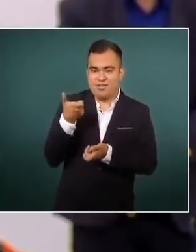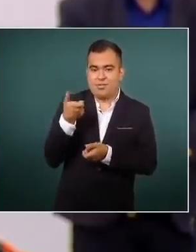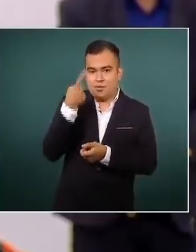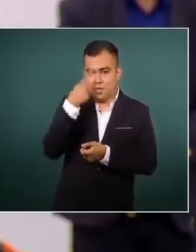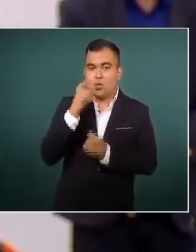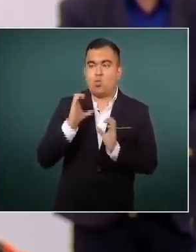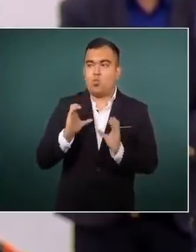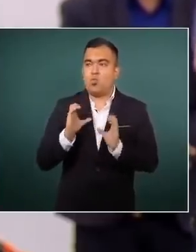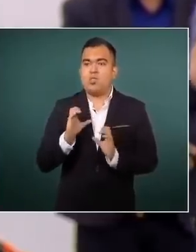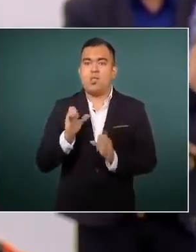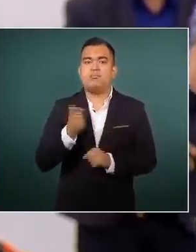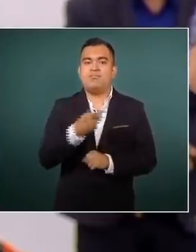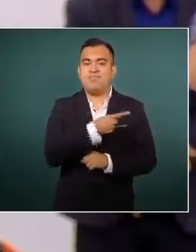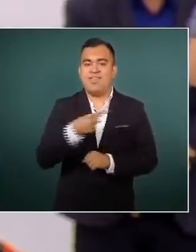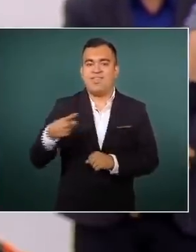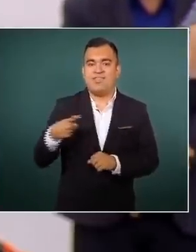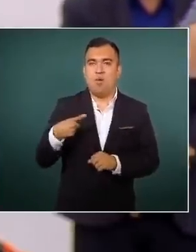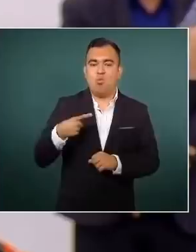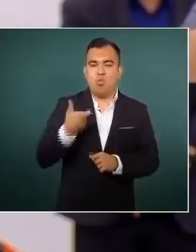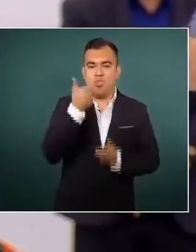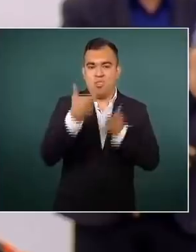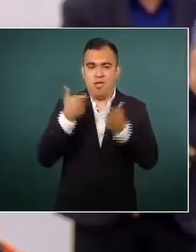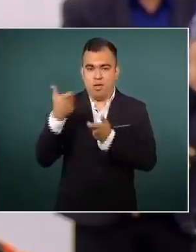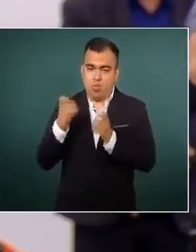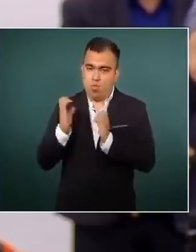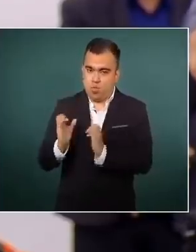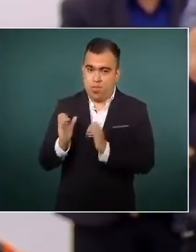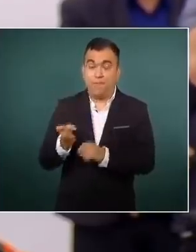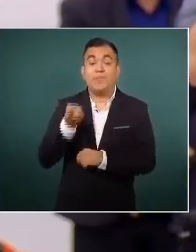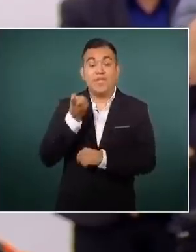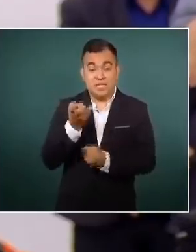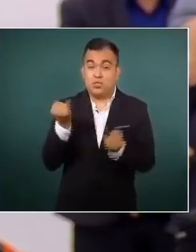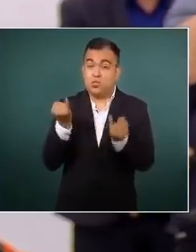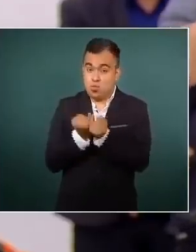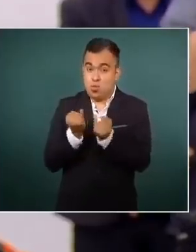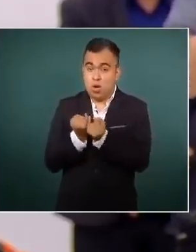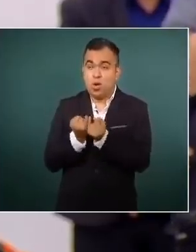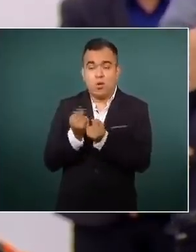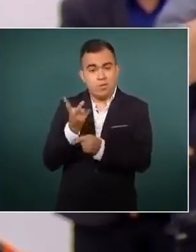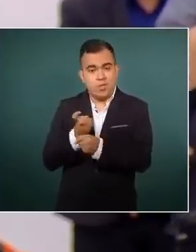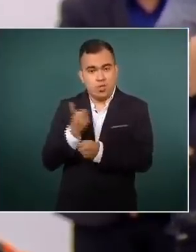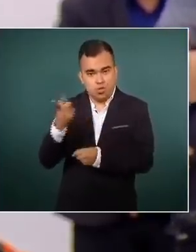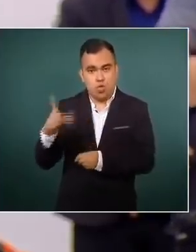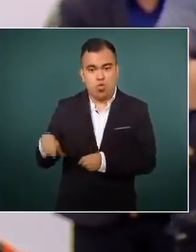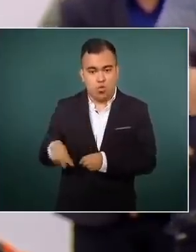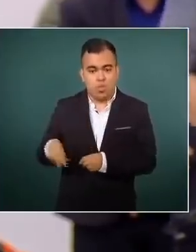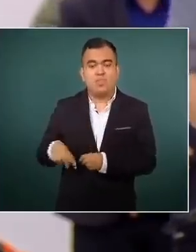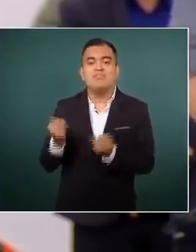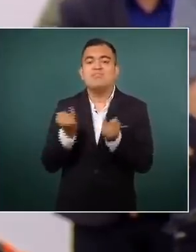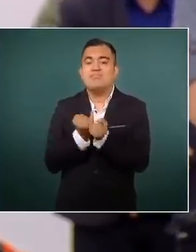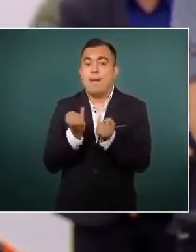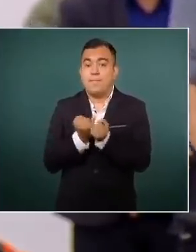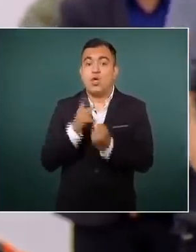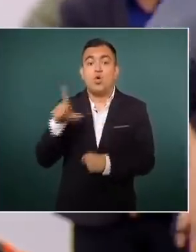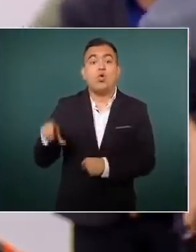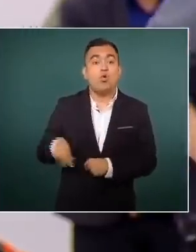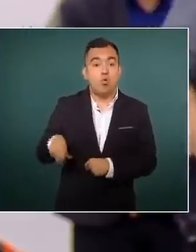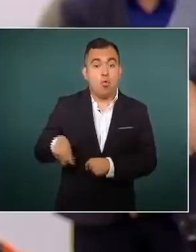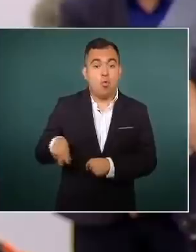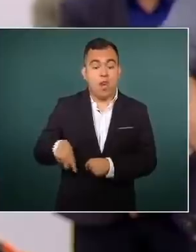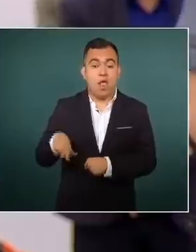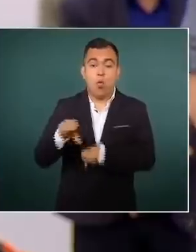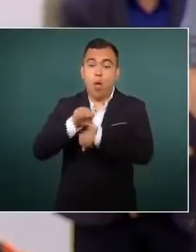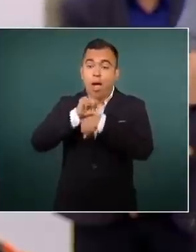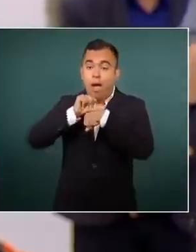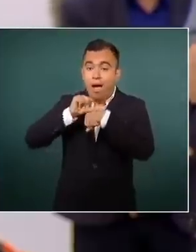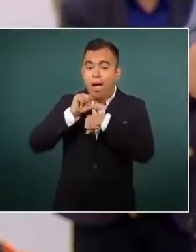donde prácticamente todos los usuarios de las benditas redes sociales aplaudían la valentía y la inteligencia de la pregunta de nuestra compañera